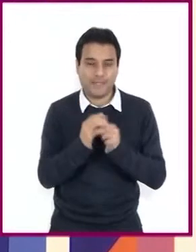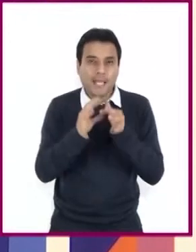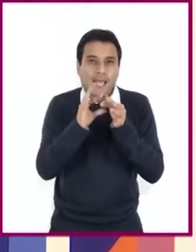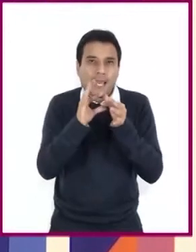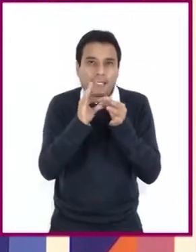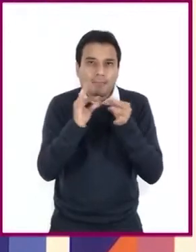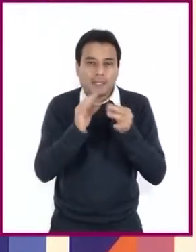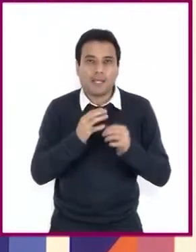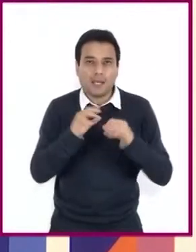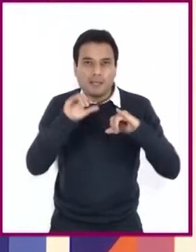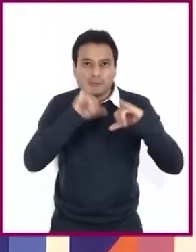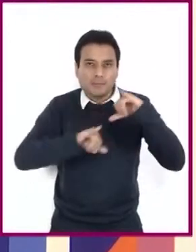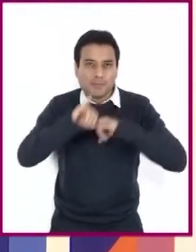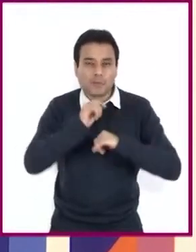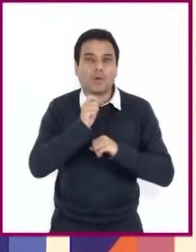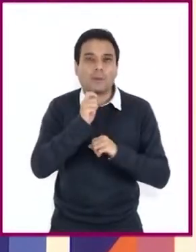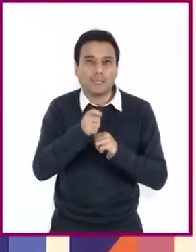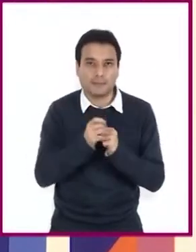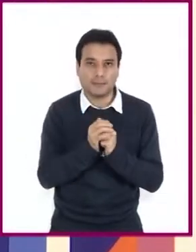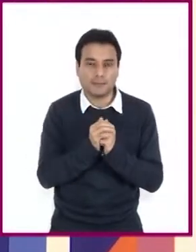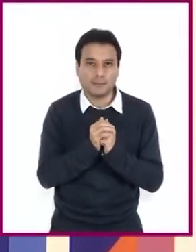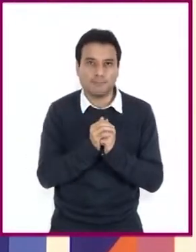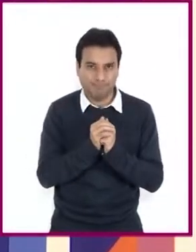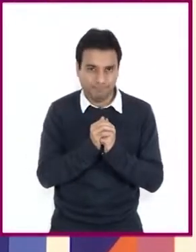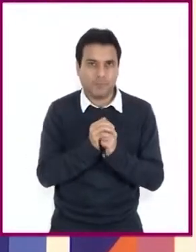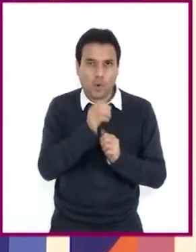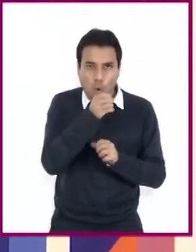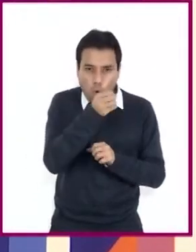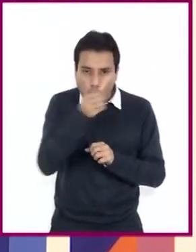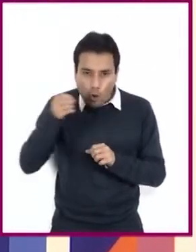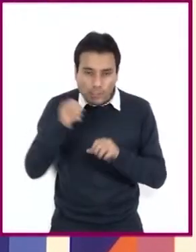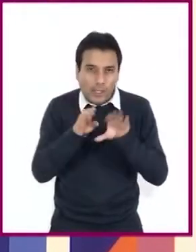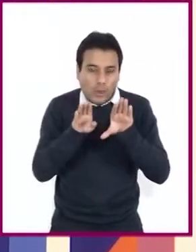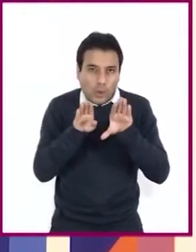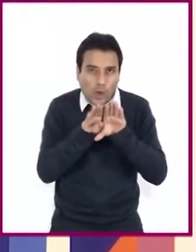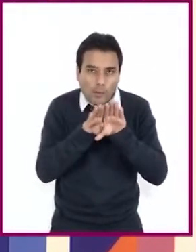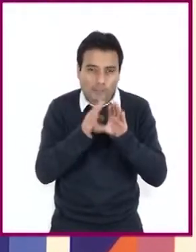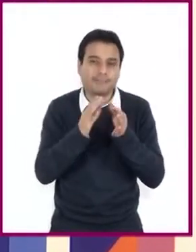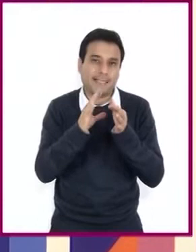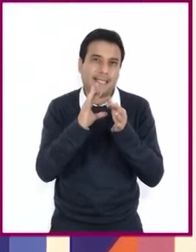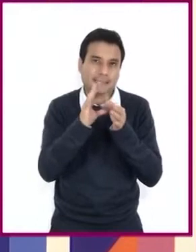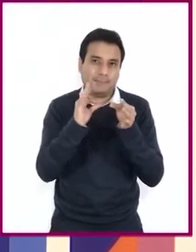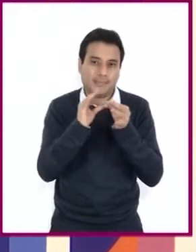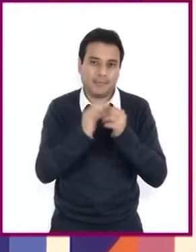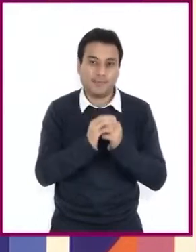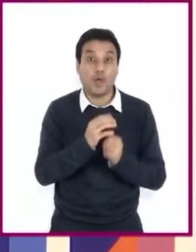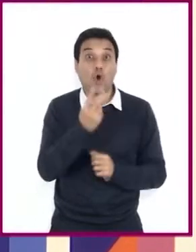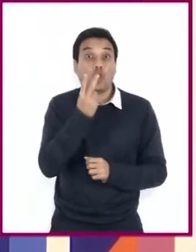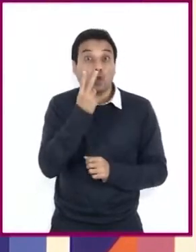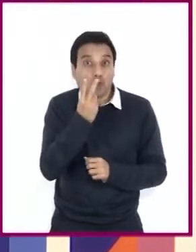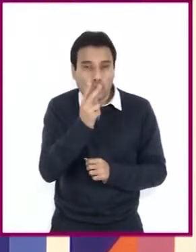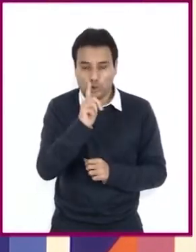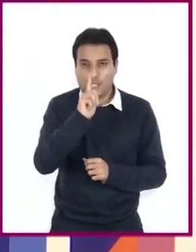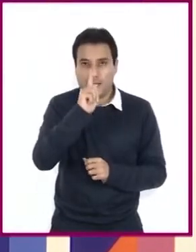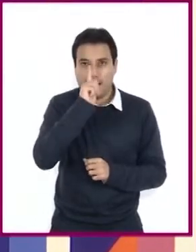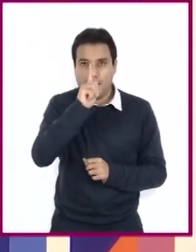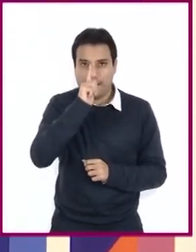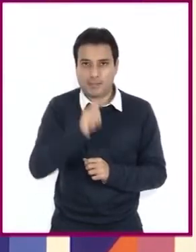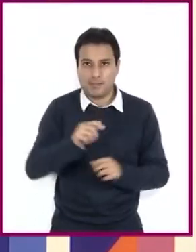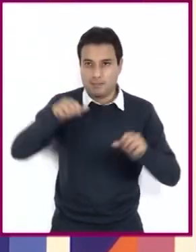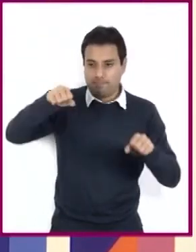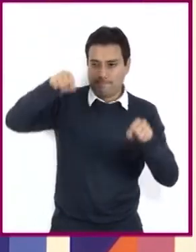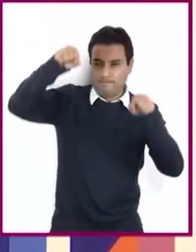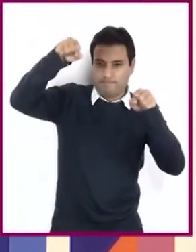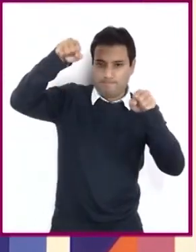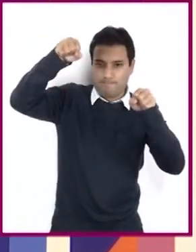experimento que realizó, es decir, el procedimiento que siguió. Colocó 2 linternas a diferentes